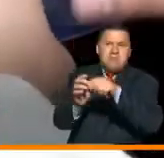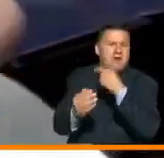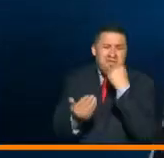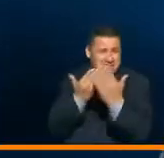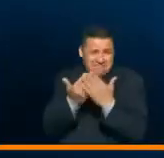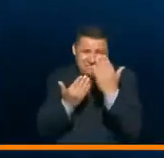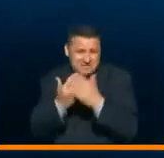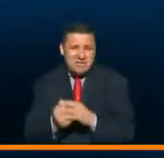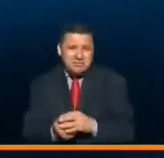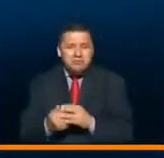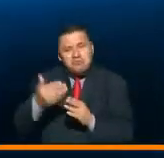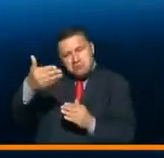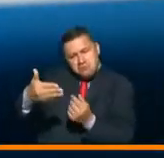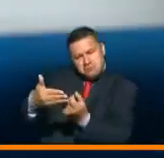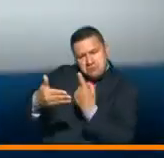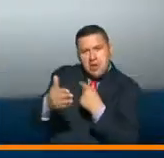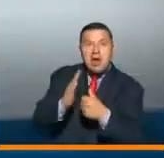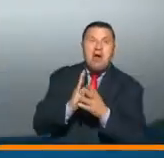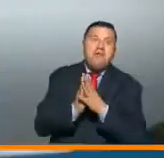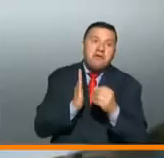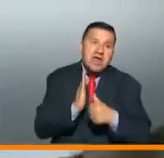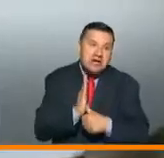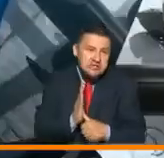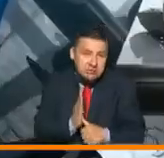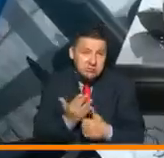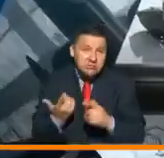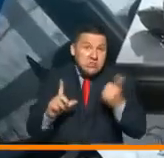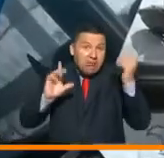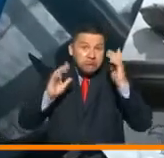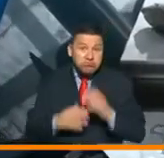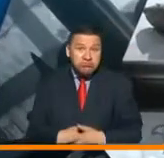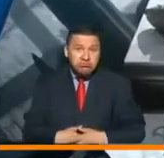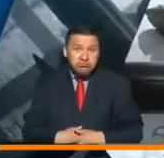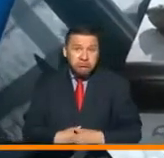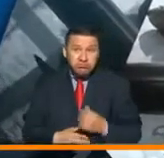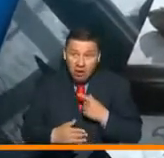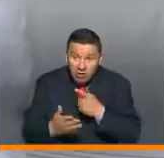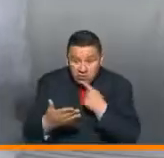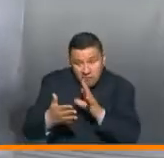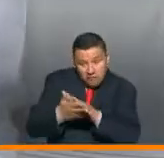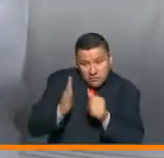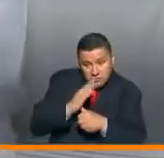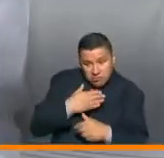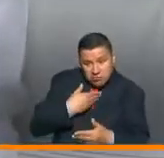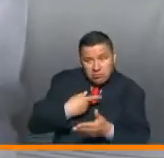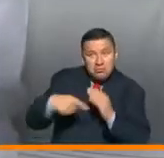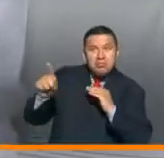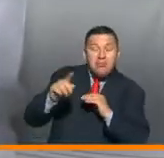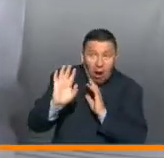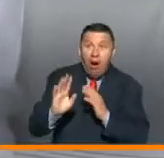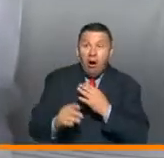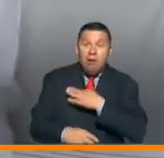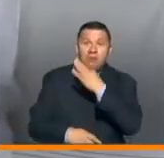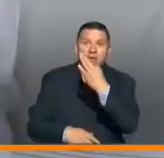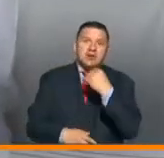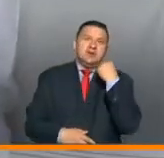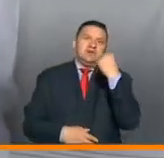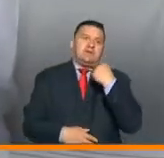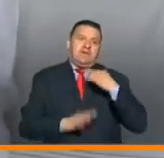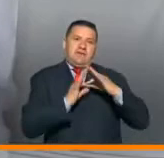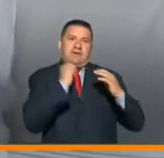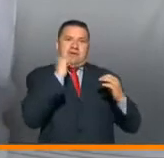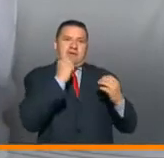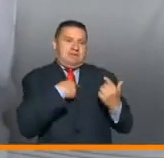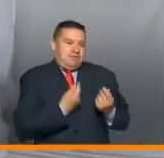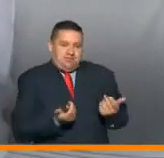Nos dijeron que teníamos que enviar tu copia de la cédula y ya. Bueno, básicamente ha sido de gran utilidad para mí, para mi familia,